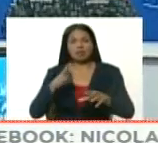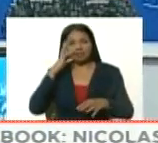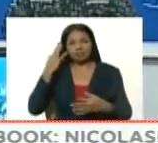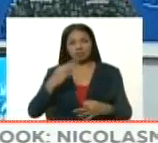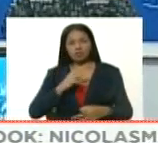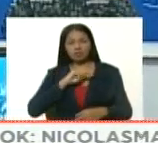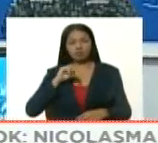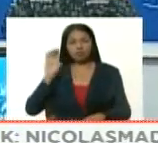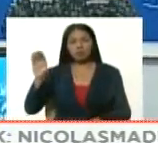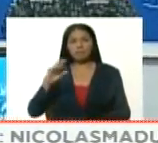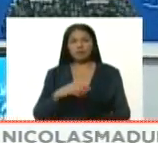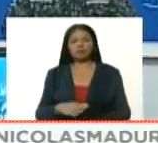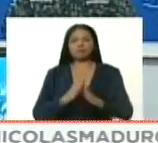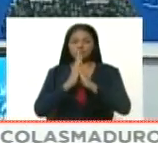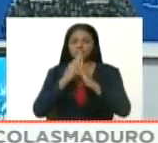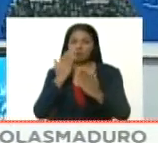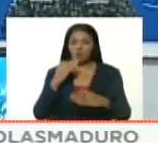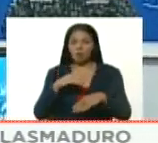nuestra patria. Por favor, ministro.